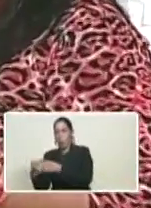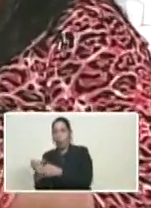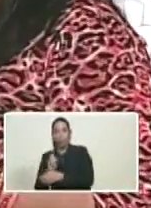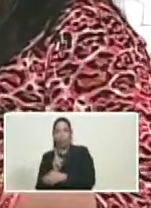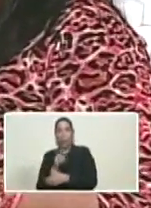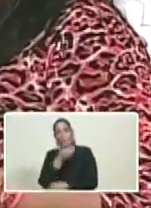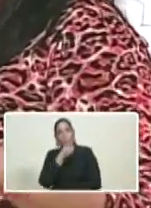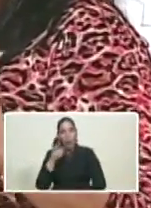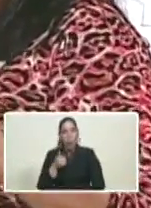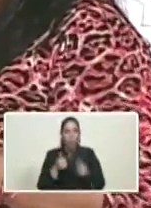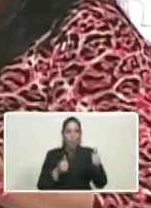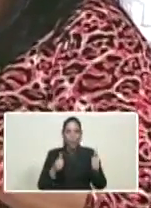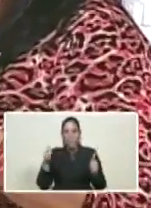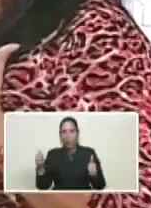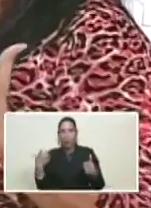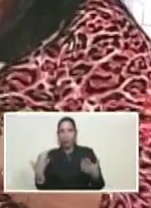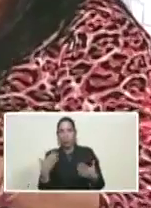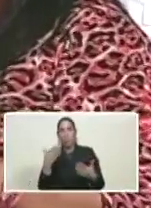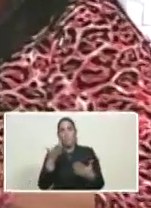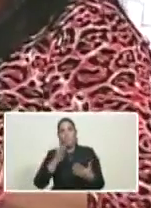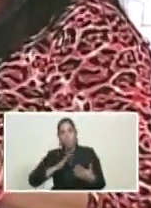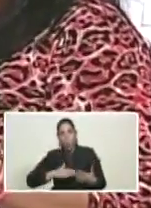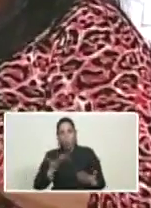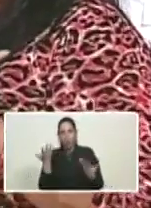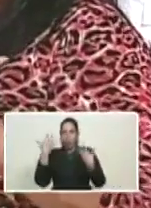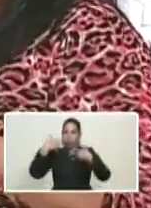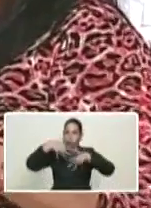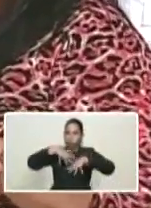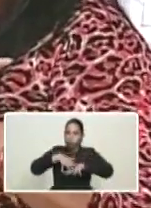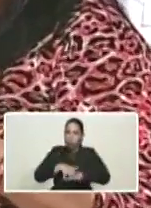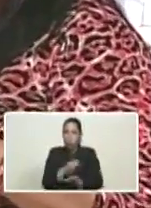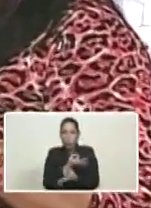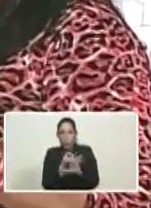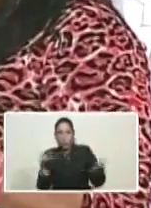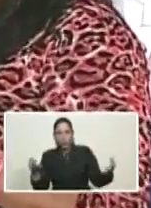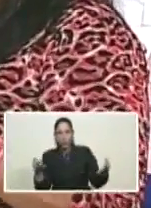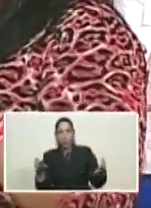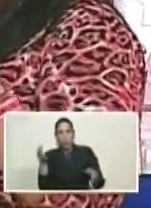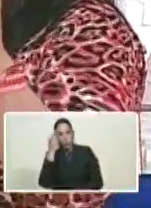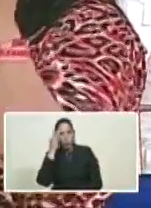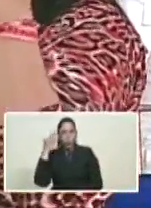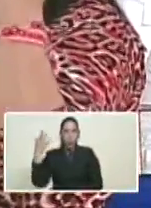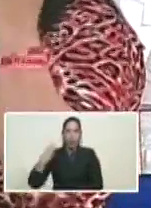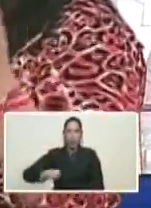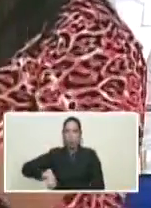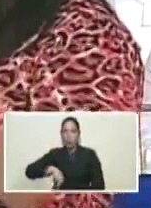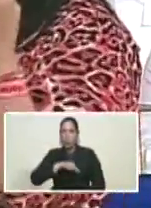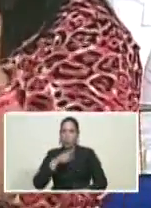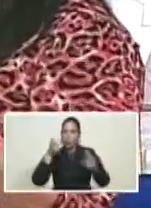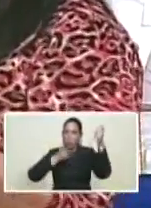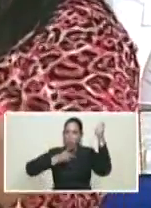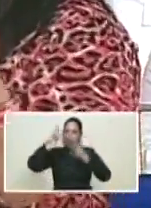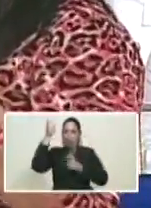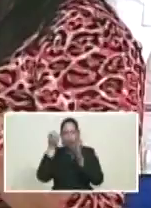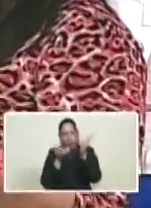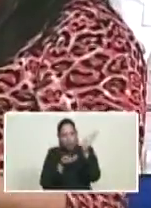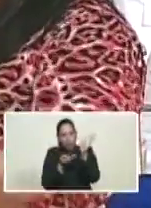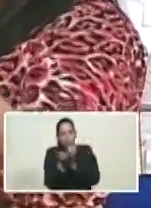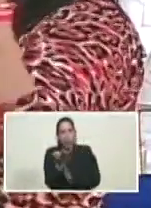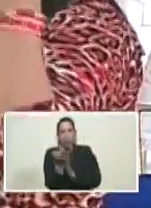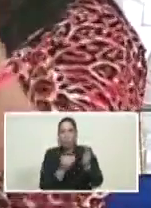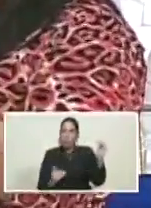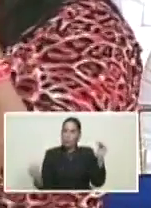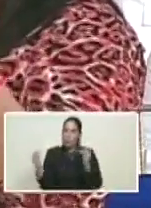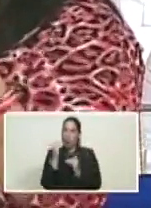de cada uno para poder por fin concretar el sueño de nuestro comandante eterno y supremo, Hugo Chávez, que